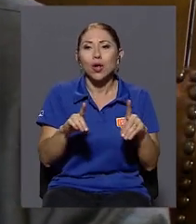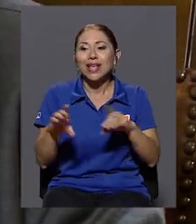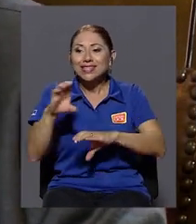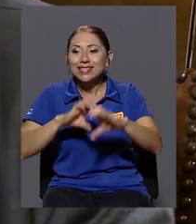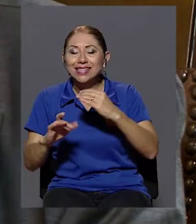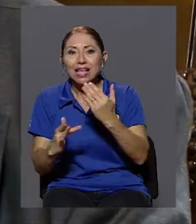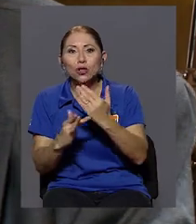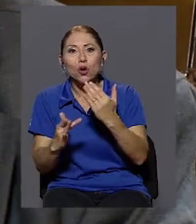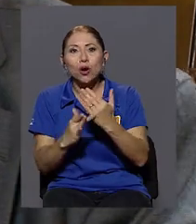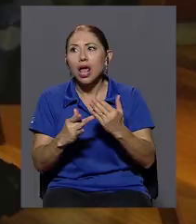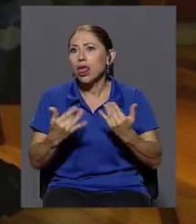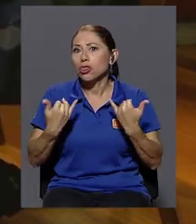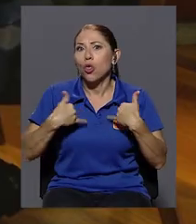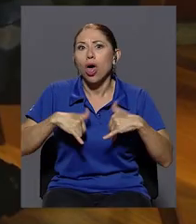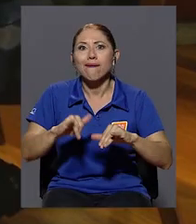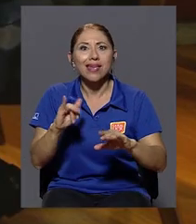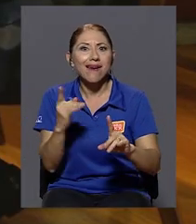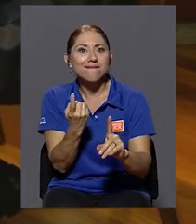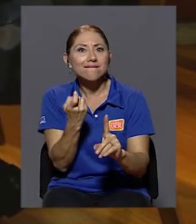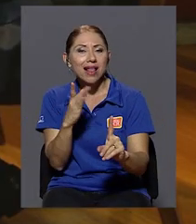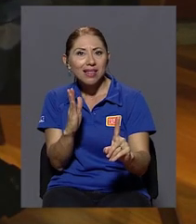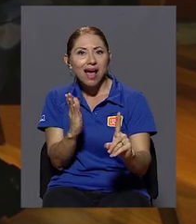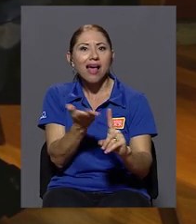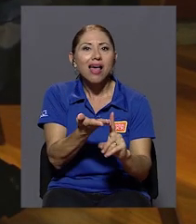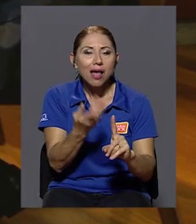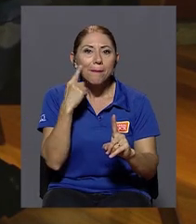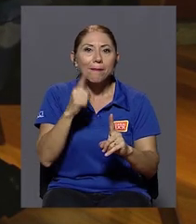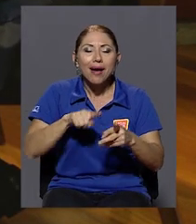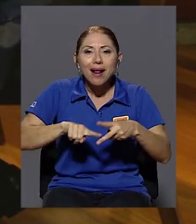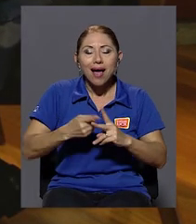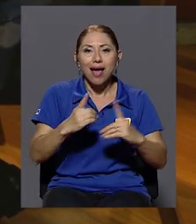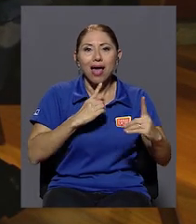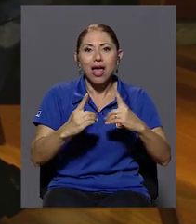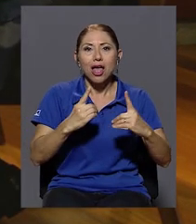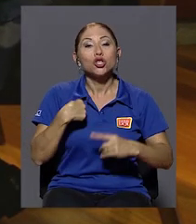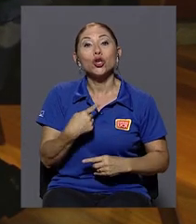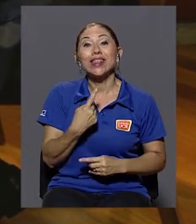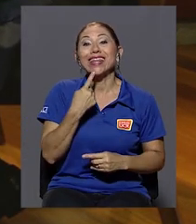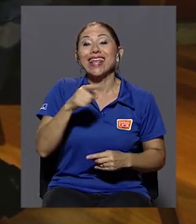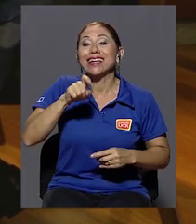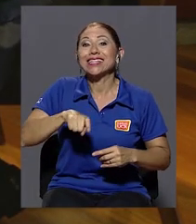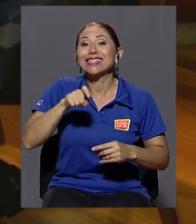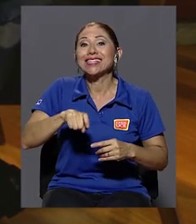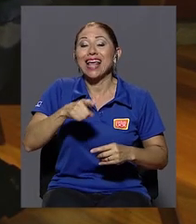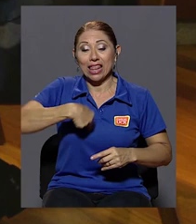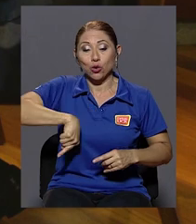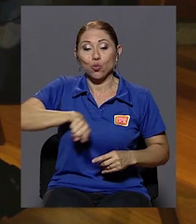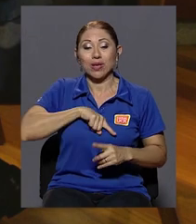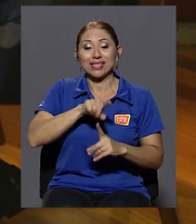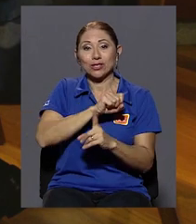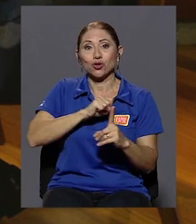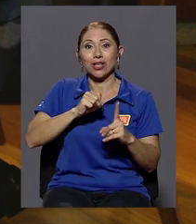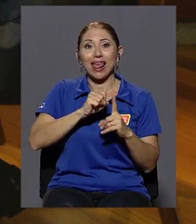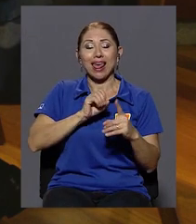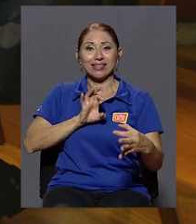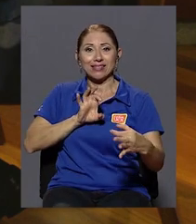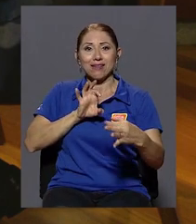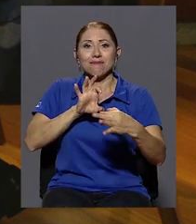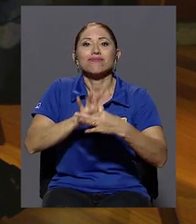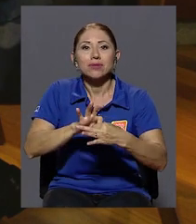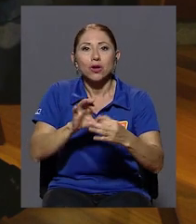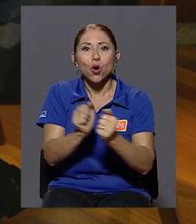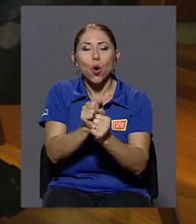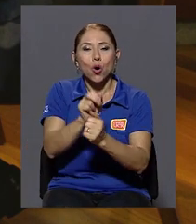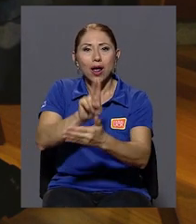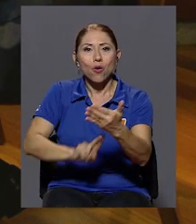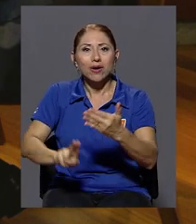necesidad de abrir este diálogo. Yo diría que América Latina y el Caribe necesitan una alianza estratégica de nuestras sociedades con la